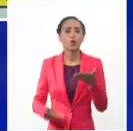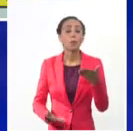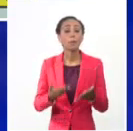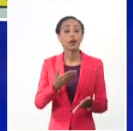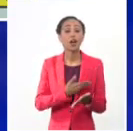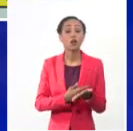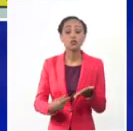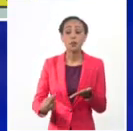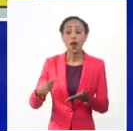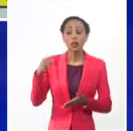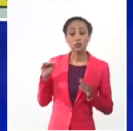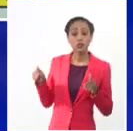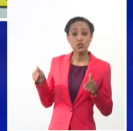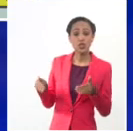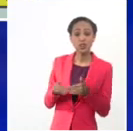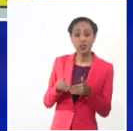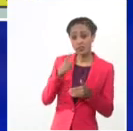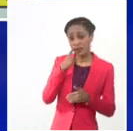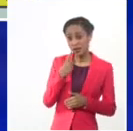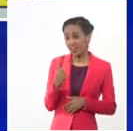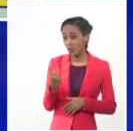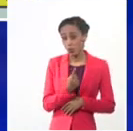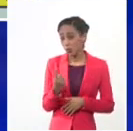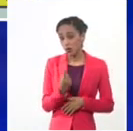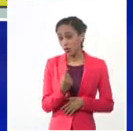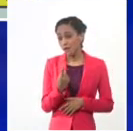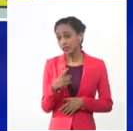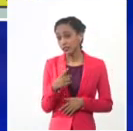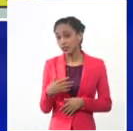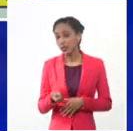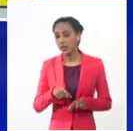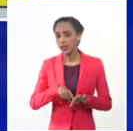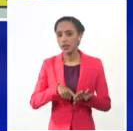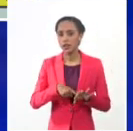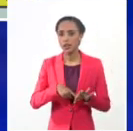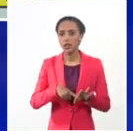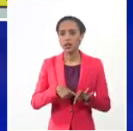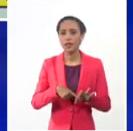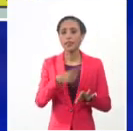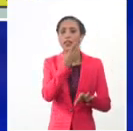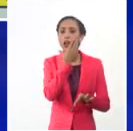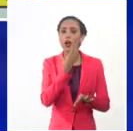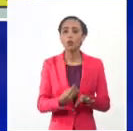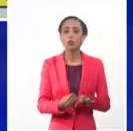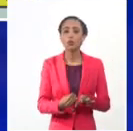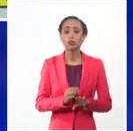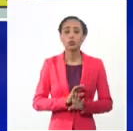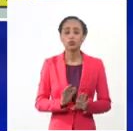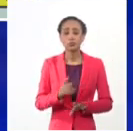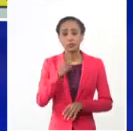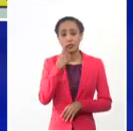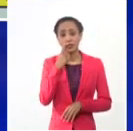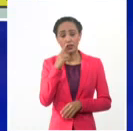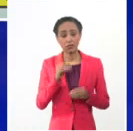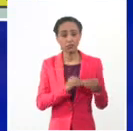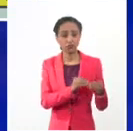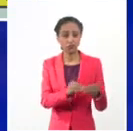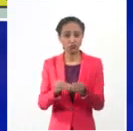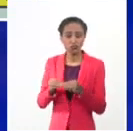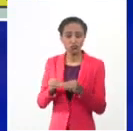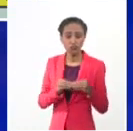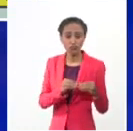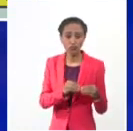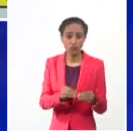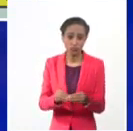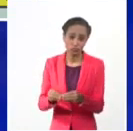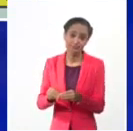anterior, excepto el municipio especial Isla de la Juventud, que ha tenido una transmisión en su territorio y